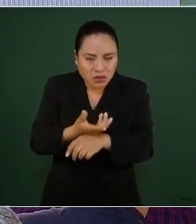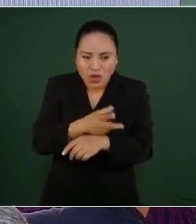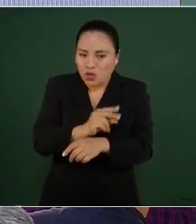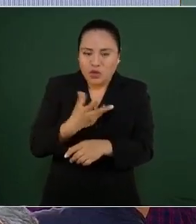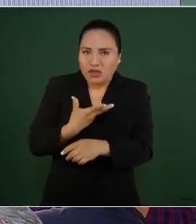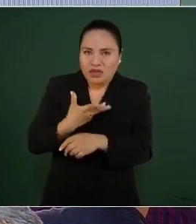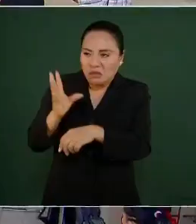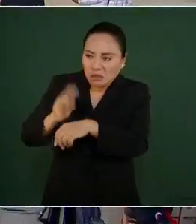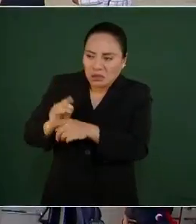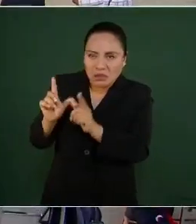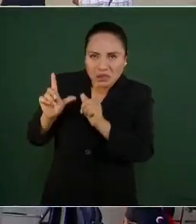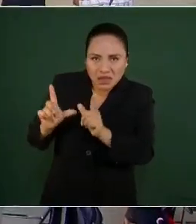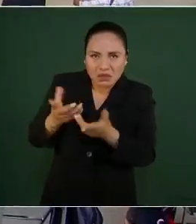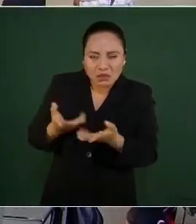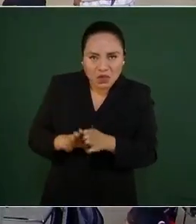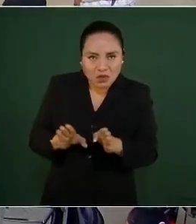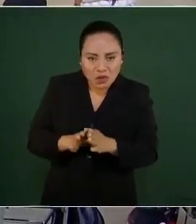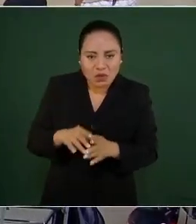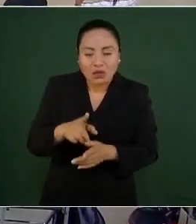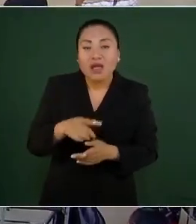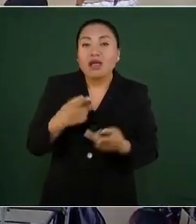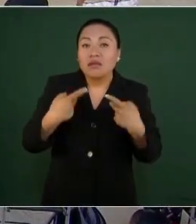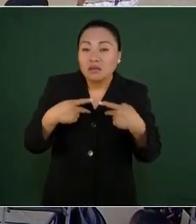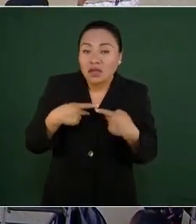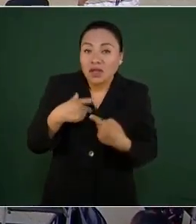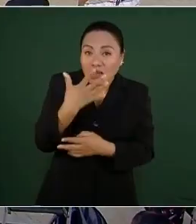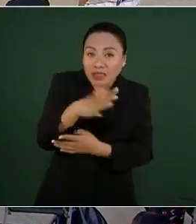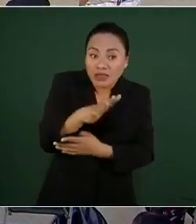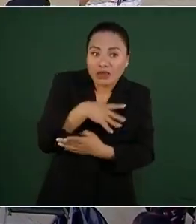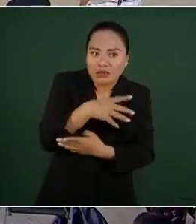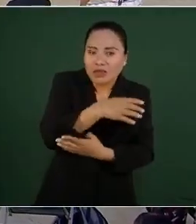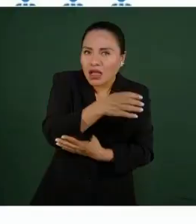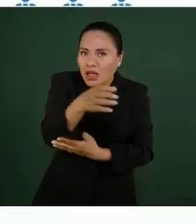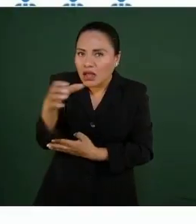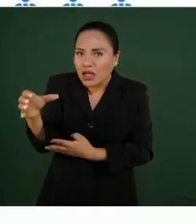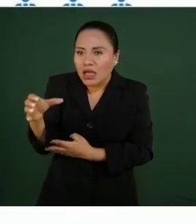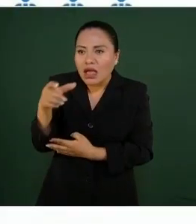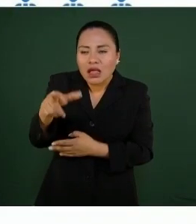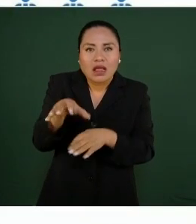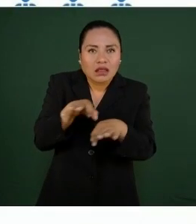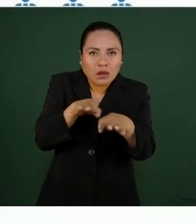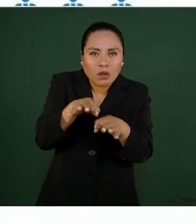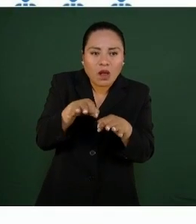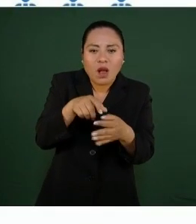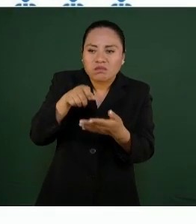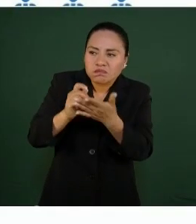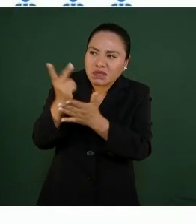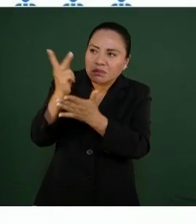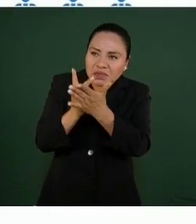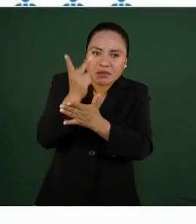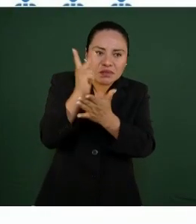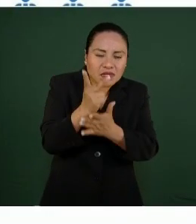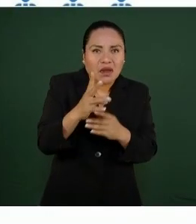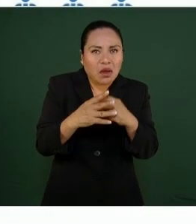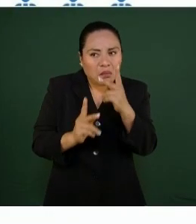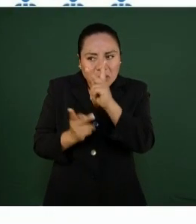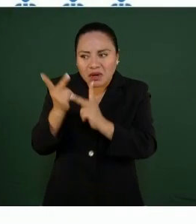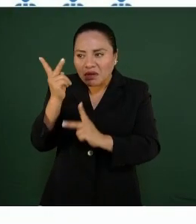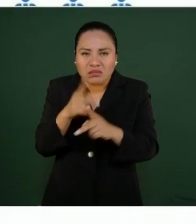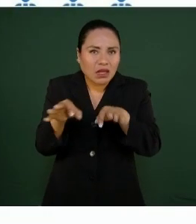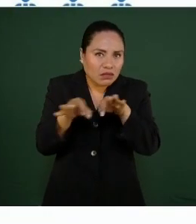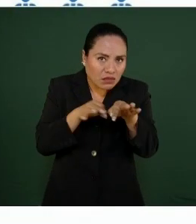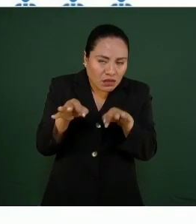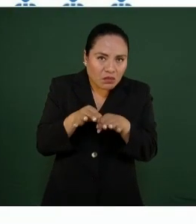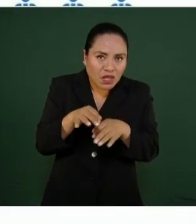de cada 10 trabajadores agrícolas, 7 son mexicanos, 7. Y los mexicanos nos